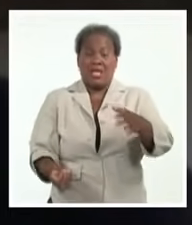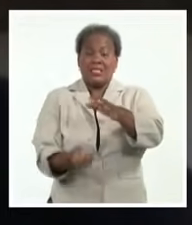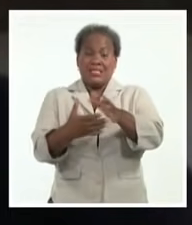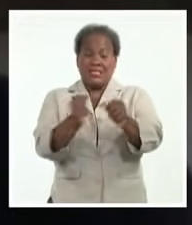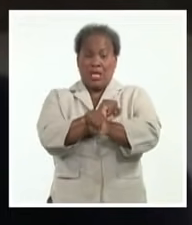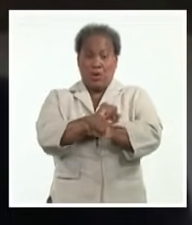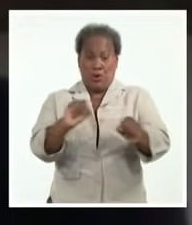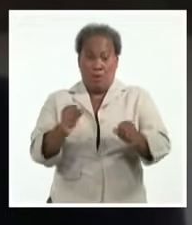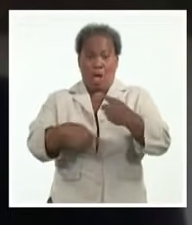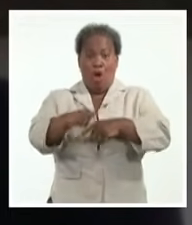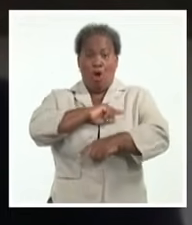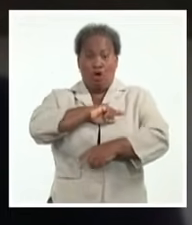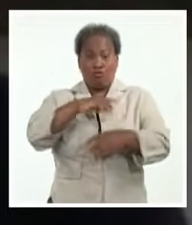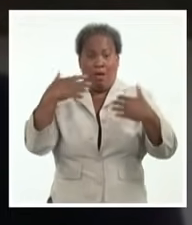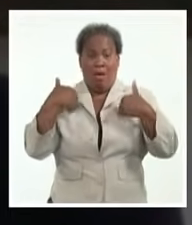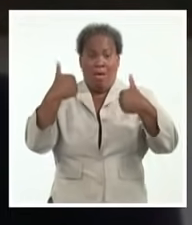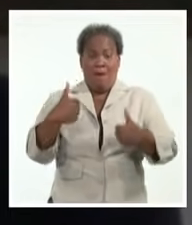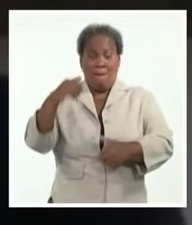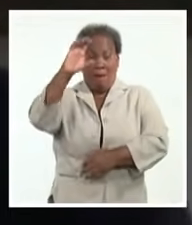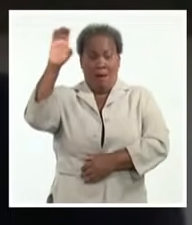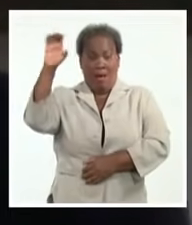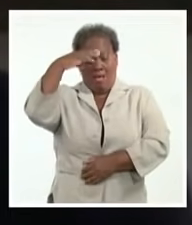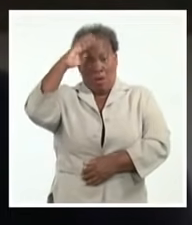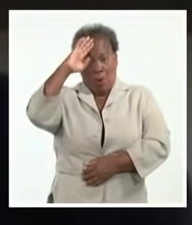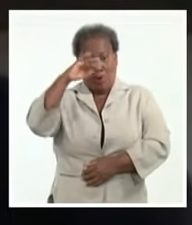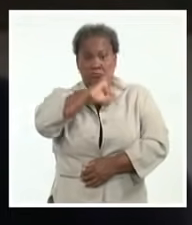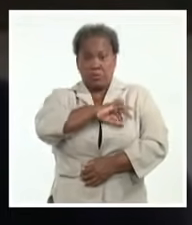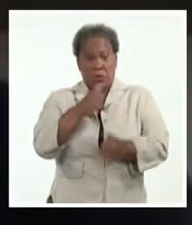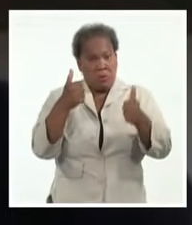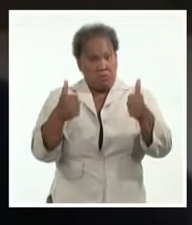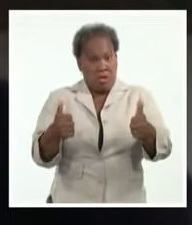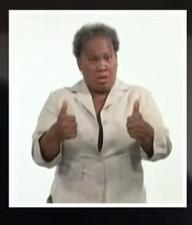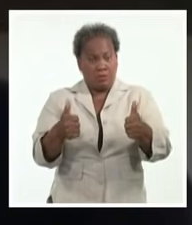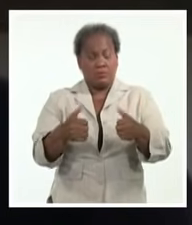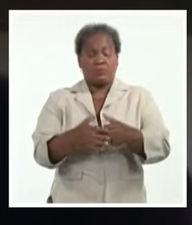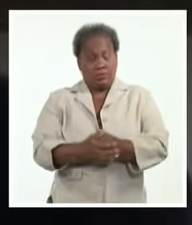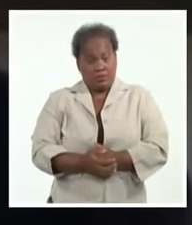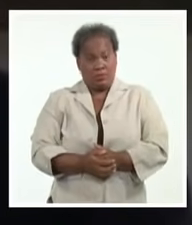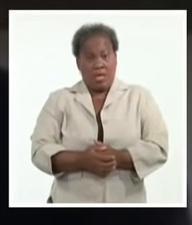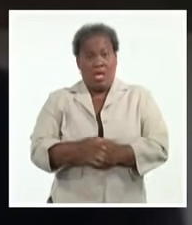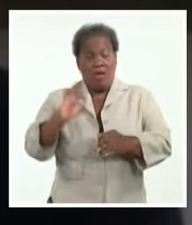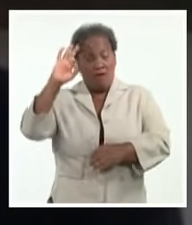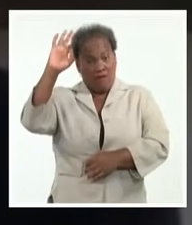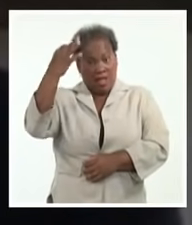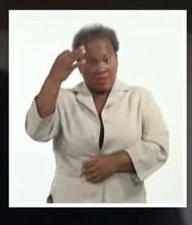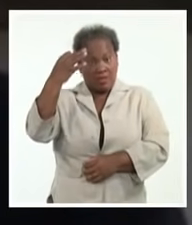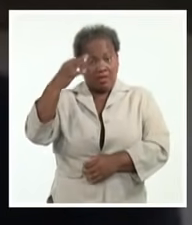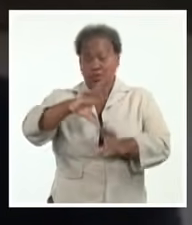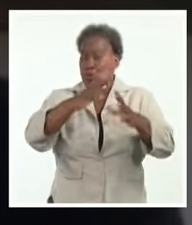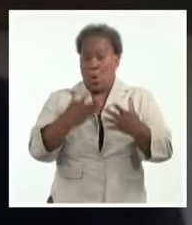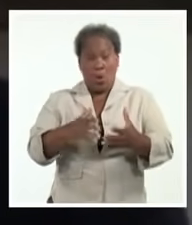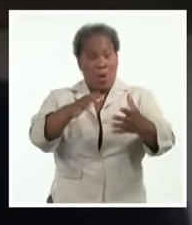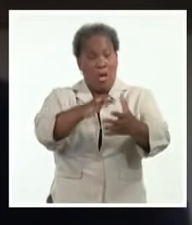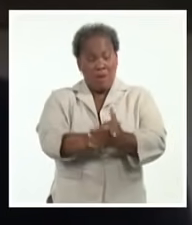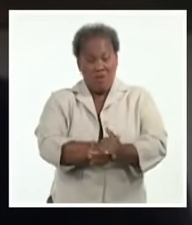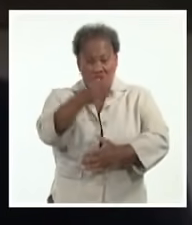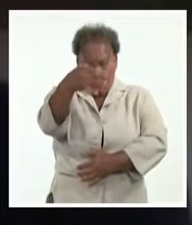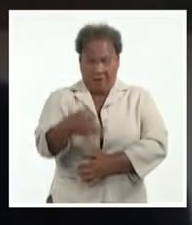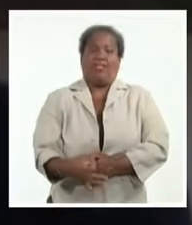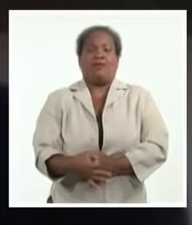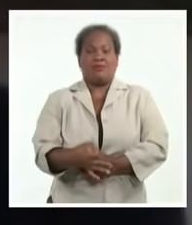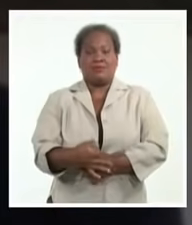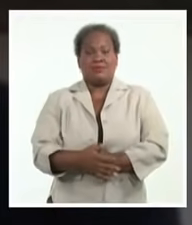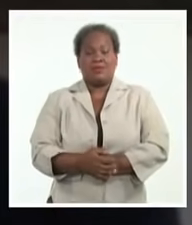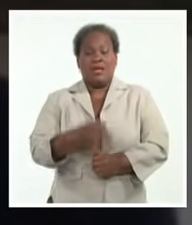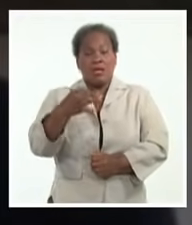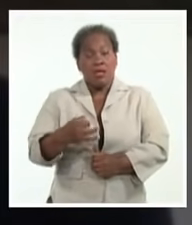perpetrado contra nuestra embajada. Es decir, que nos sentimos muy bien acompañados en Francia, al lado de todos aquellos verdaderos amigos de Cuba que